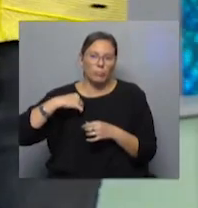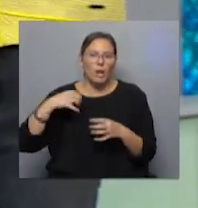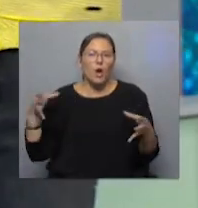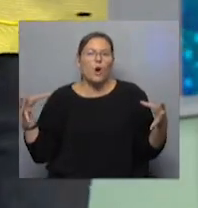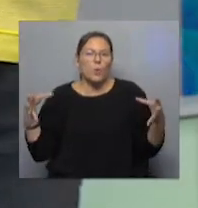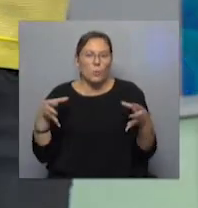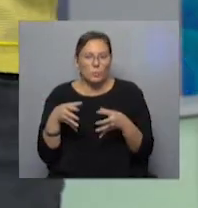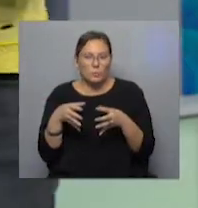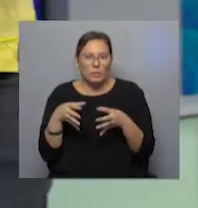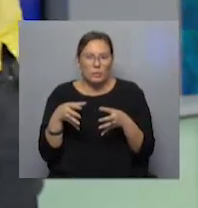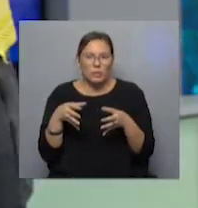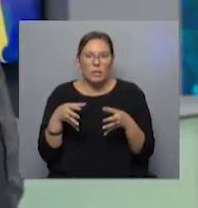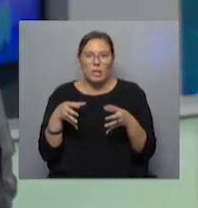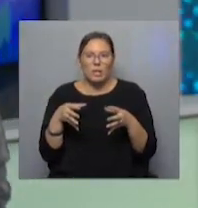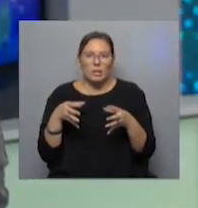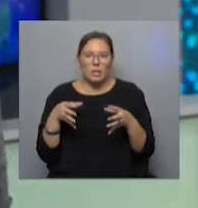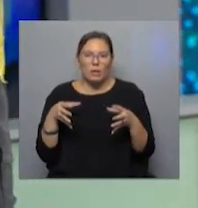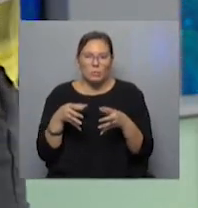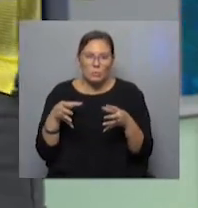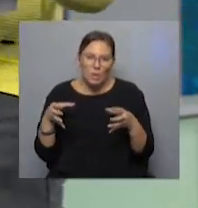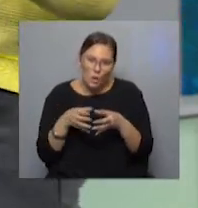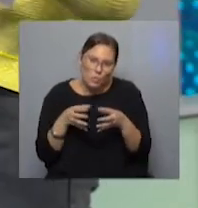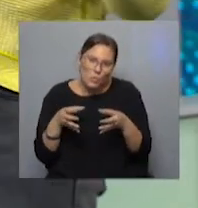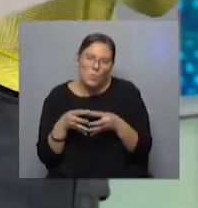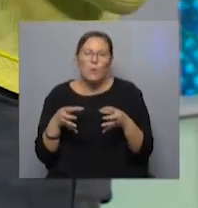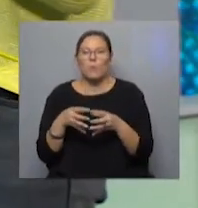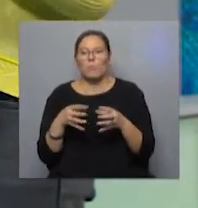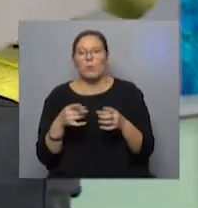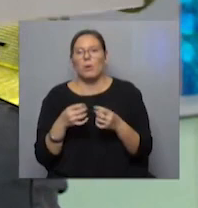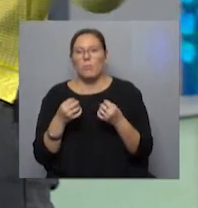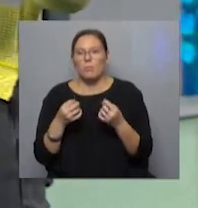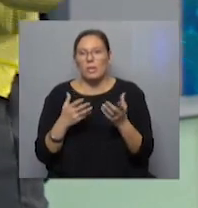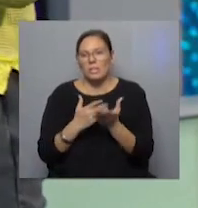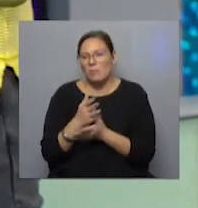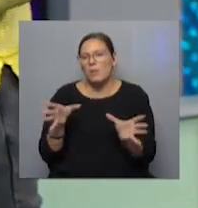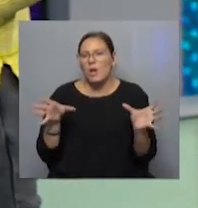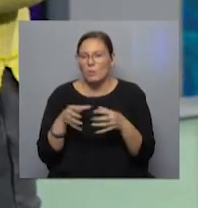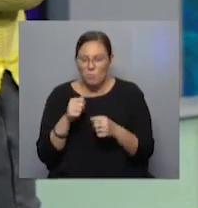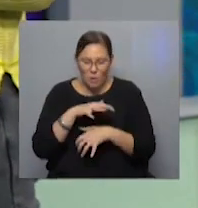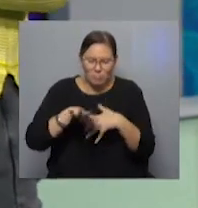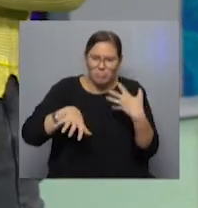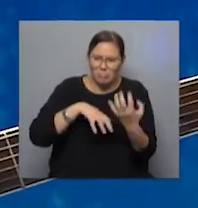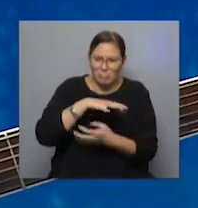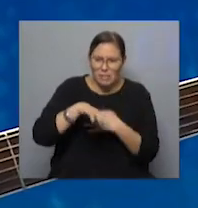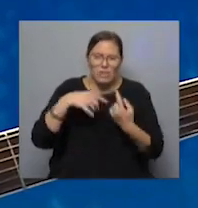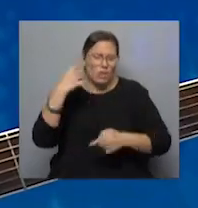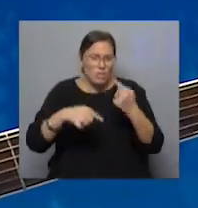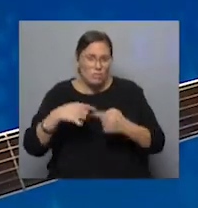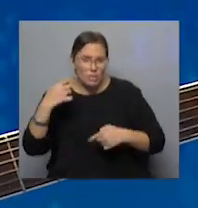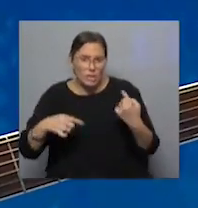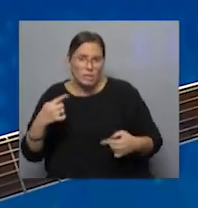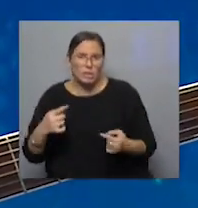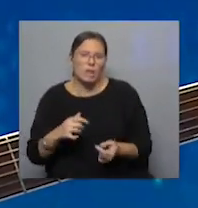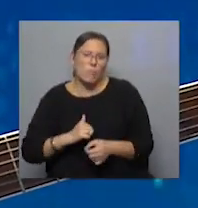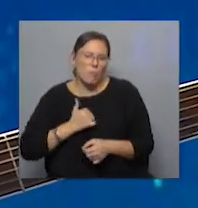juntarse así y tener la banda, por llamarlo de alguna manera, porque bueno, siempre fue un colectivo que mezcló varias disciplinas, era como la